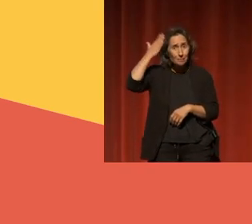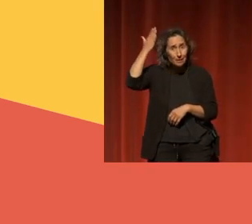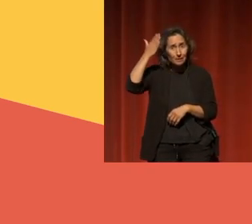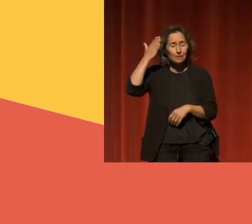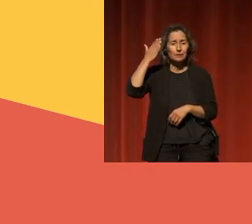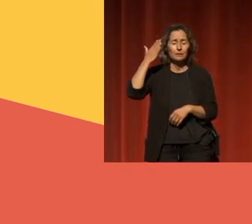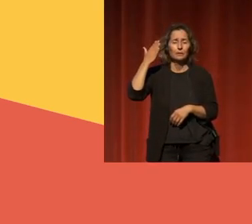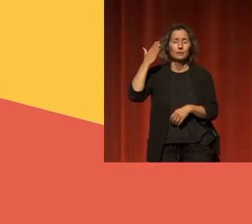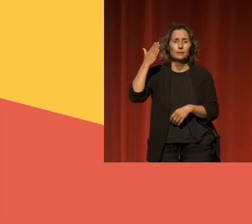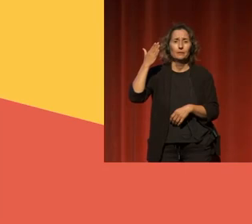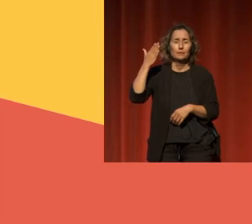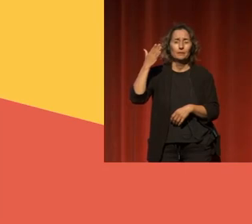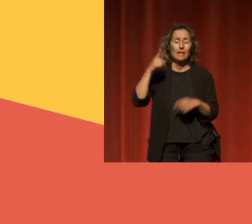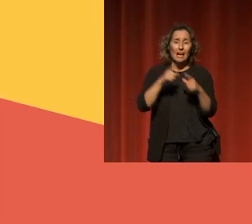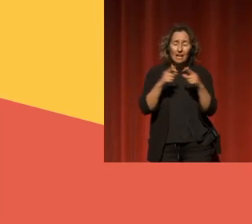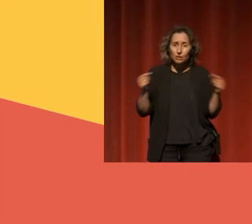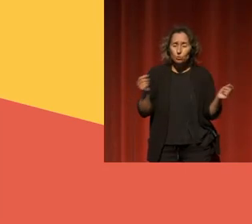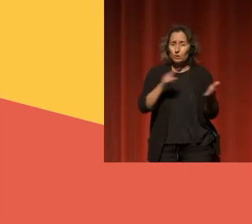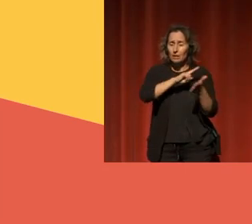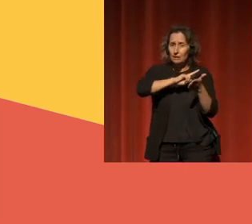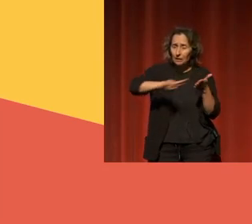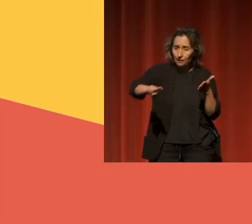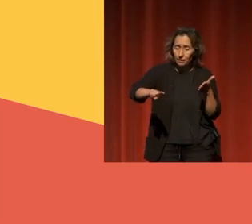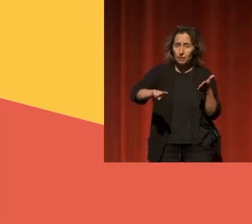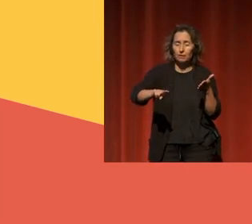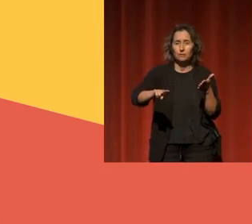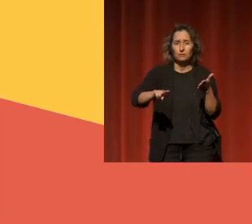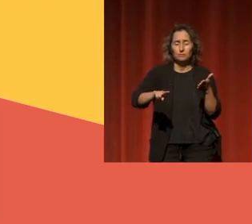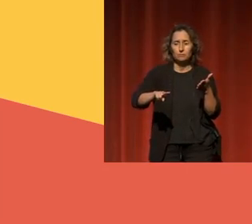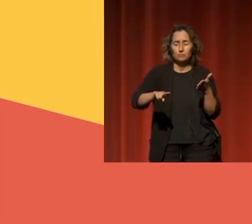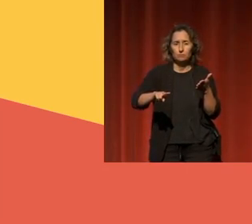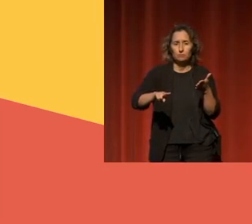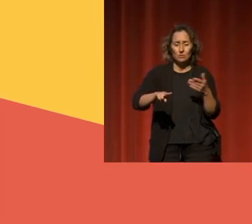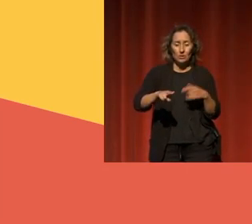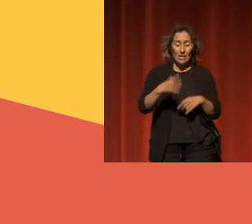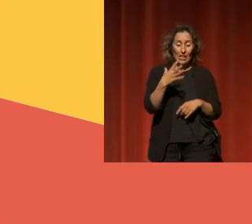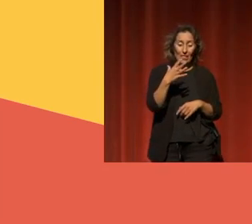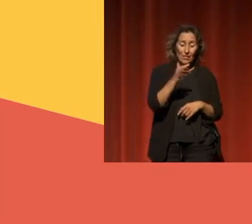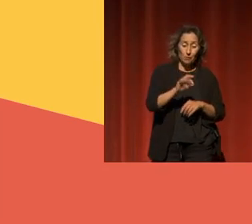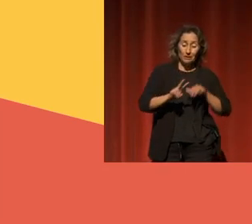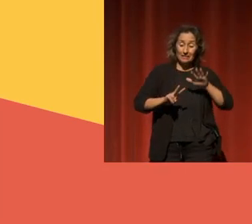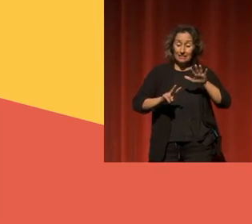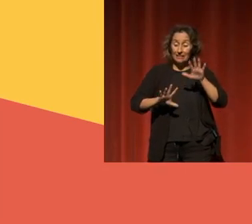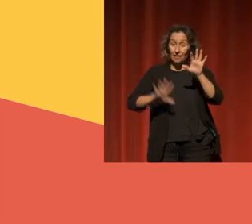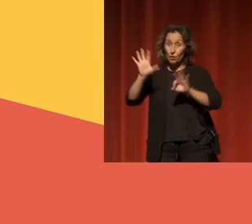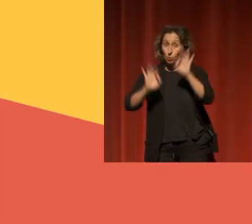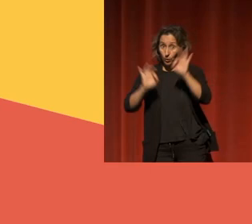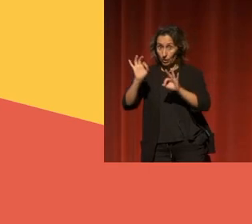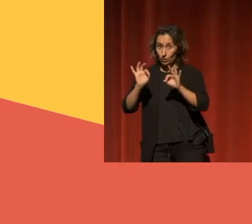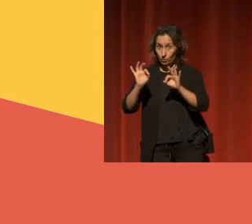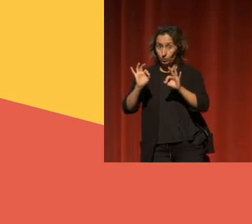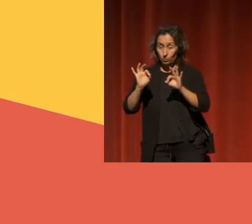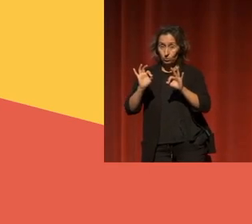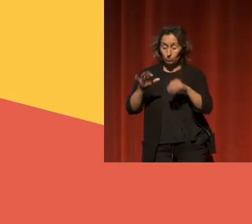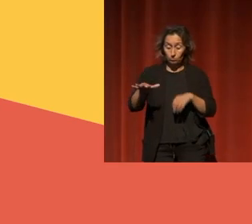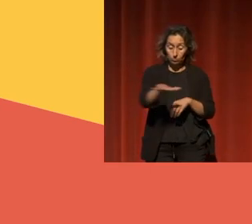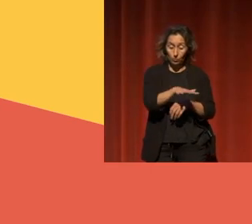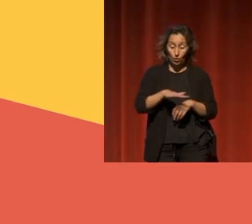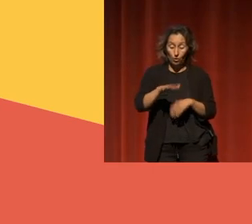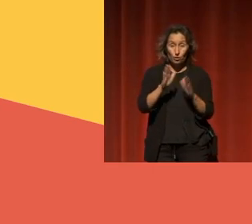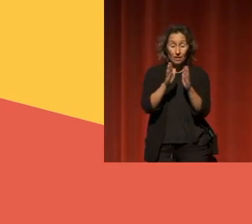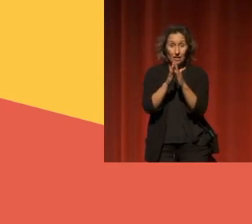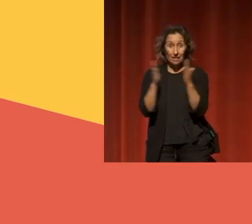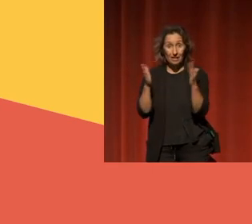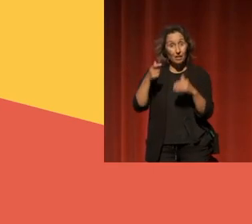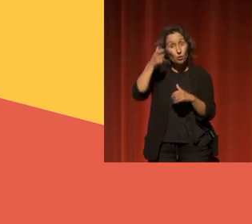también Asturias Galicia están entre un 50 y un 75 por de bibliotecas en las zonas Rurales y